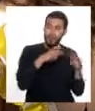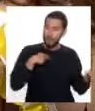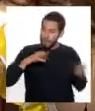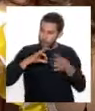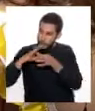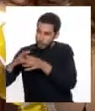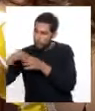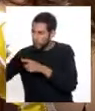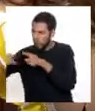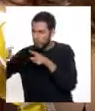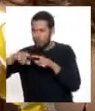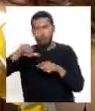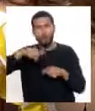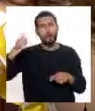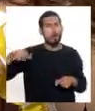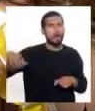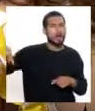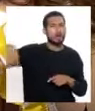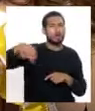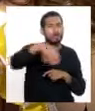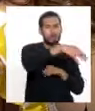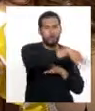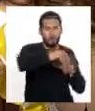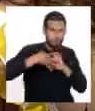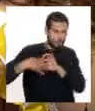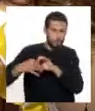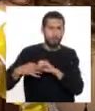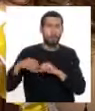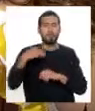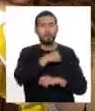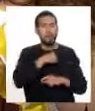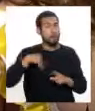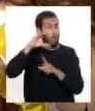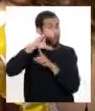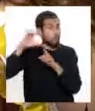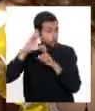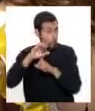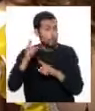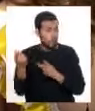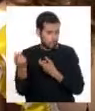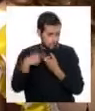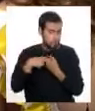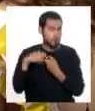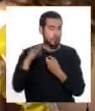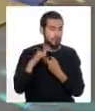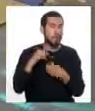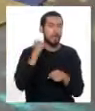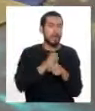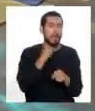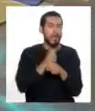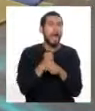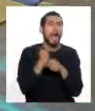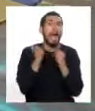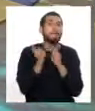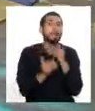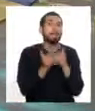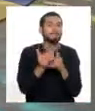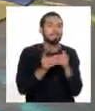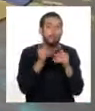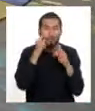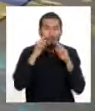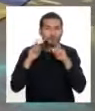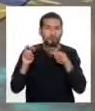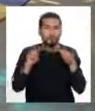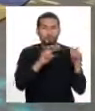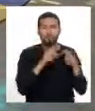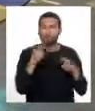Desarrollo e Inclusión Social, con diferentes sectores. El Ministerio de Cultura, que es uno de los participantes, hace una labor de avanzada, también para identificar